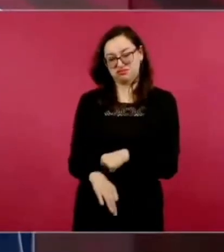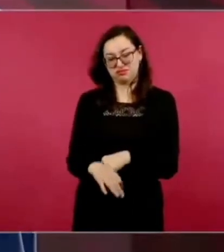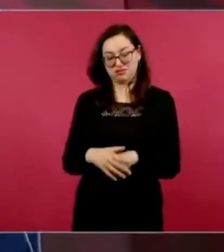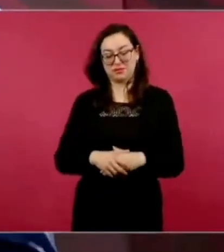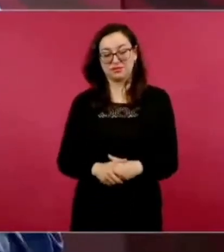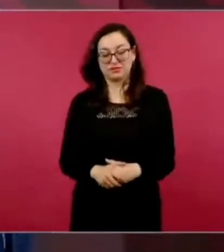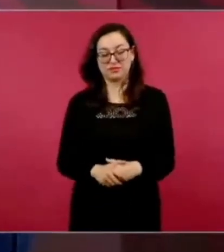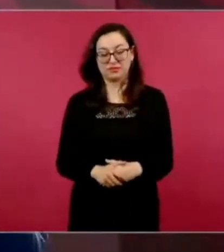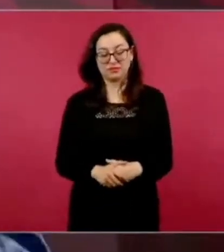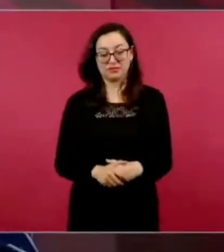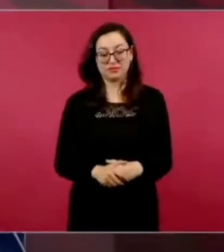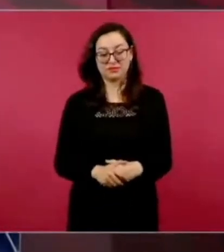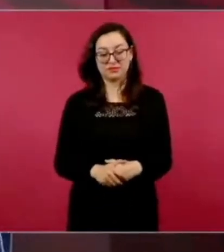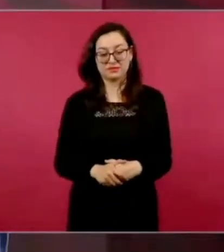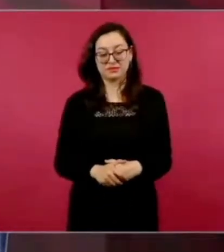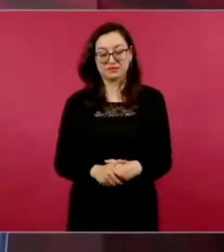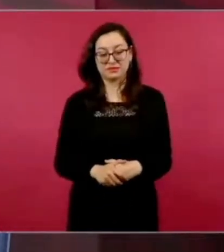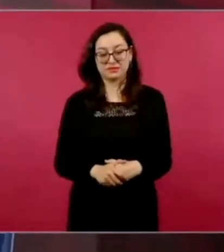Es